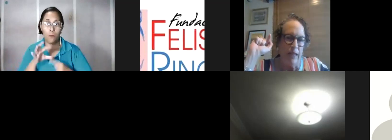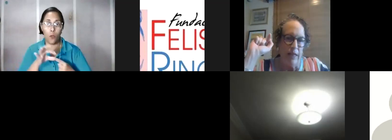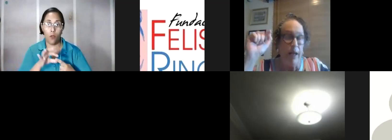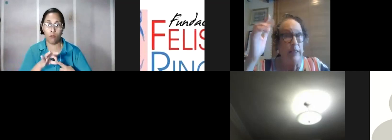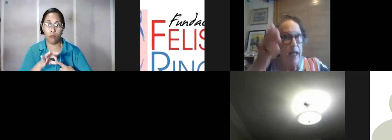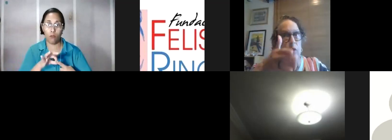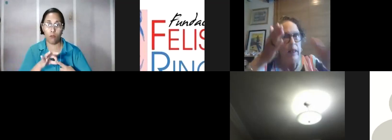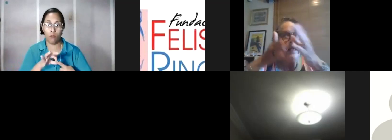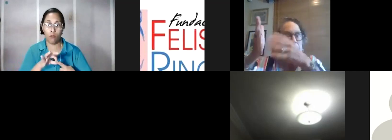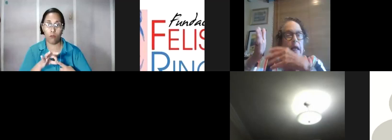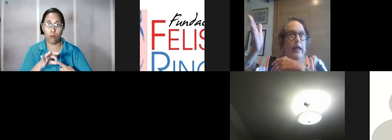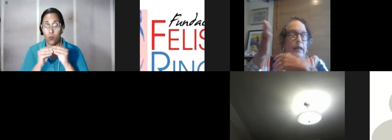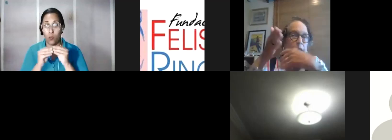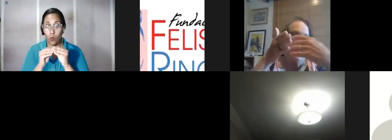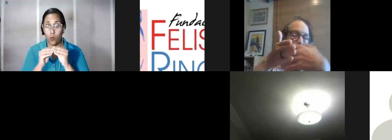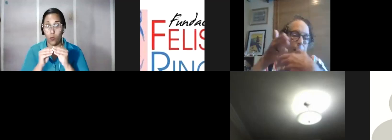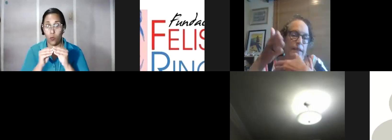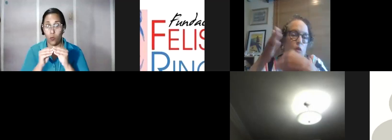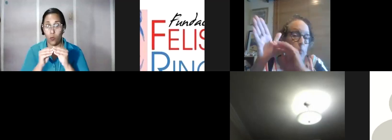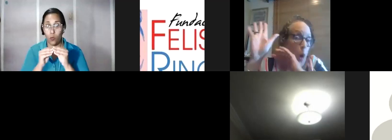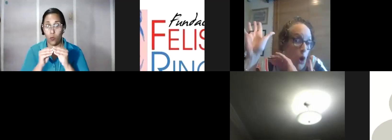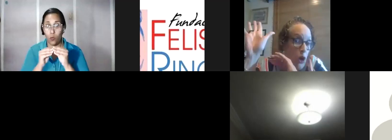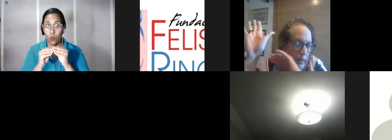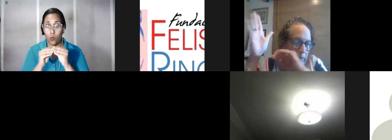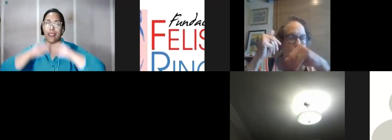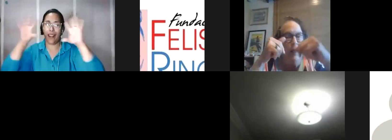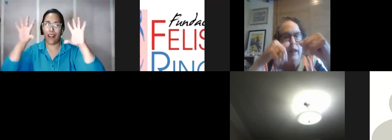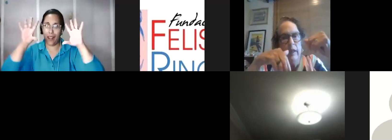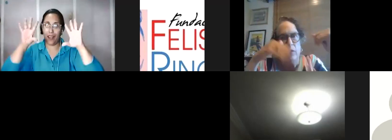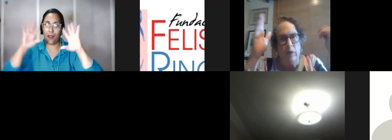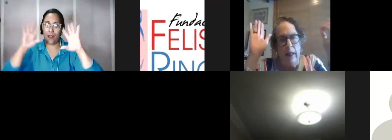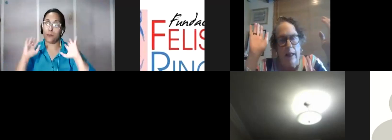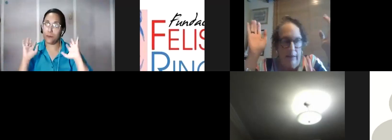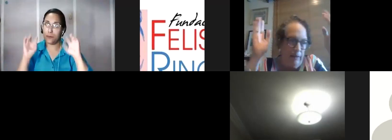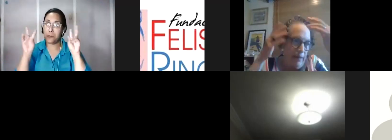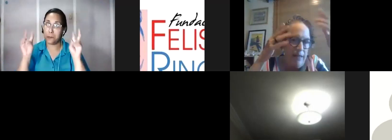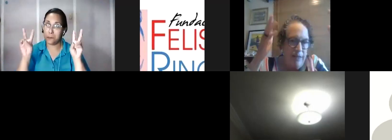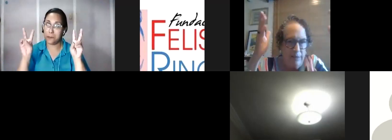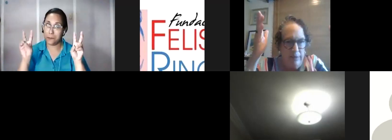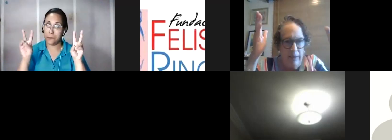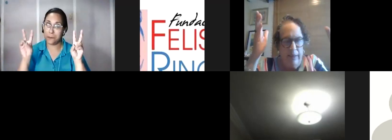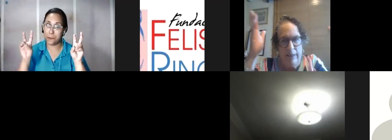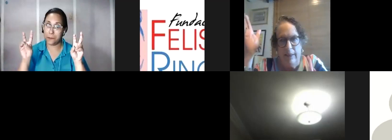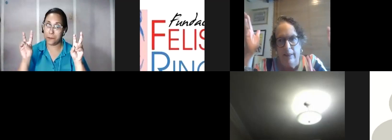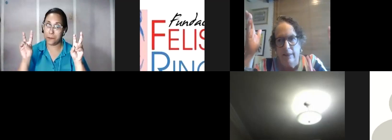reuniones del carnaval, claro, que el carnaval se supone que son las